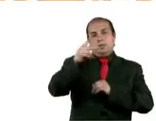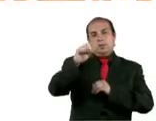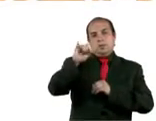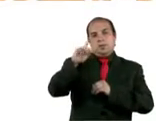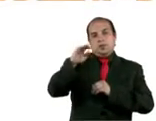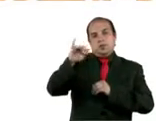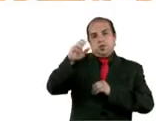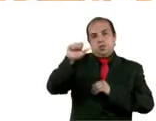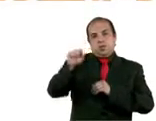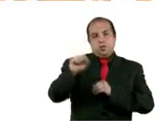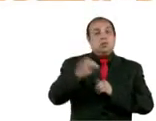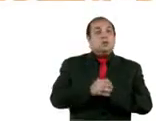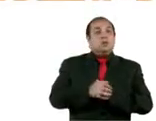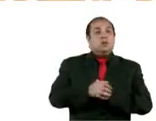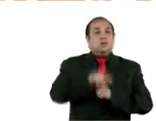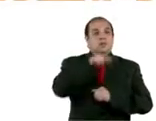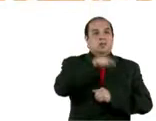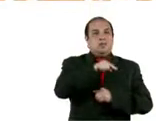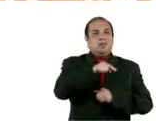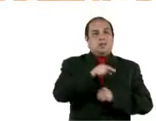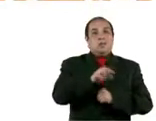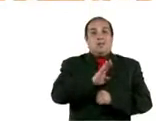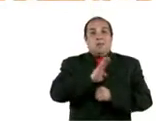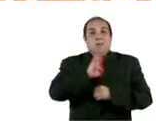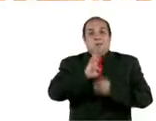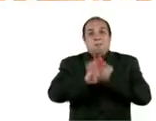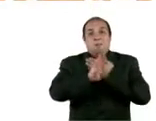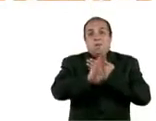las personas puedan incluso ser